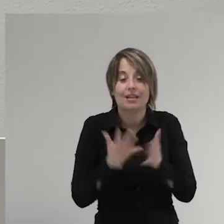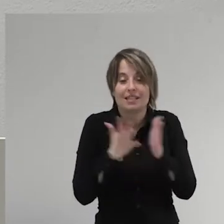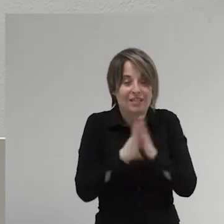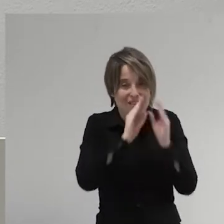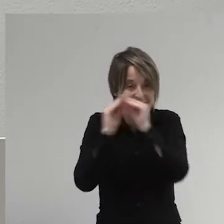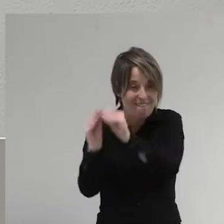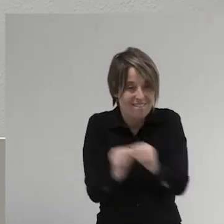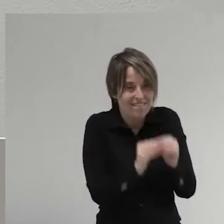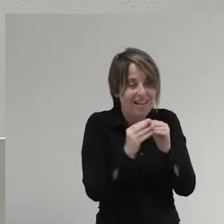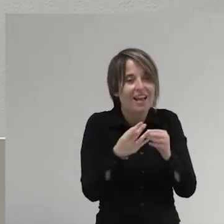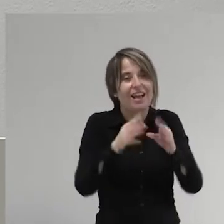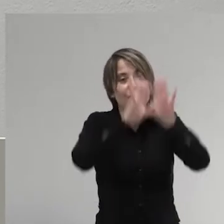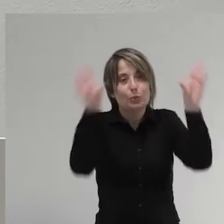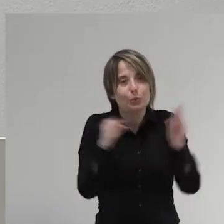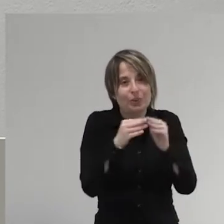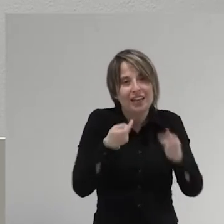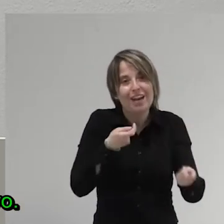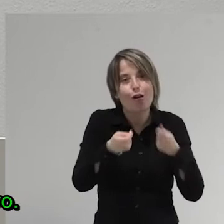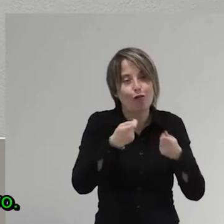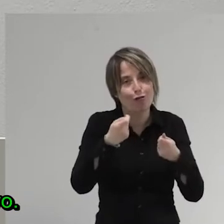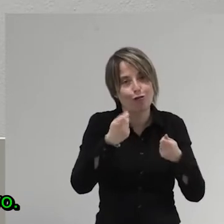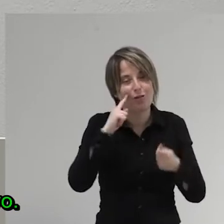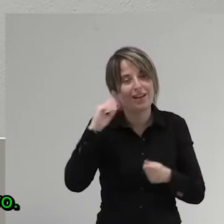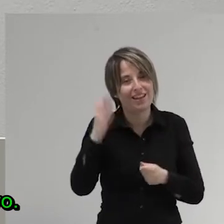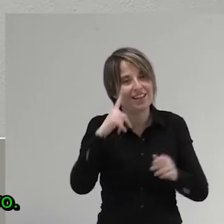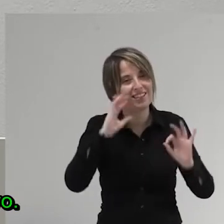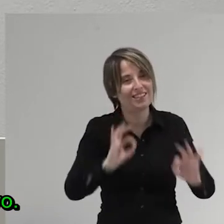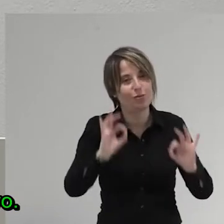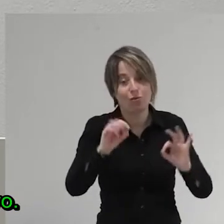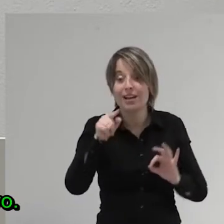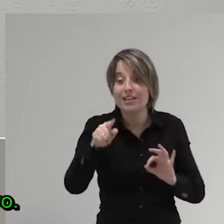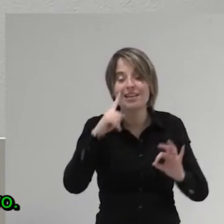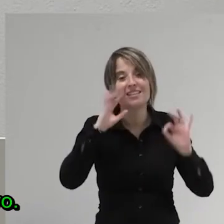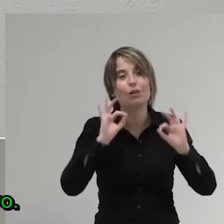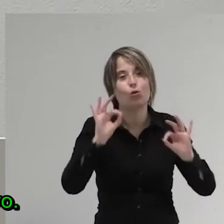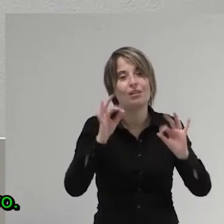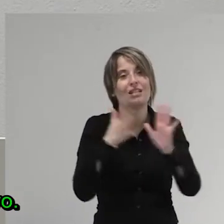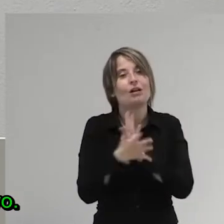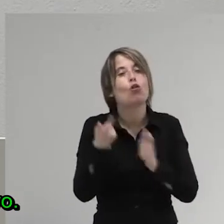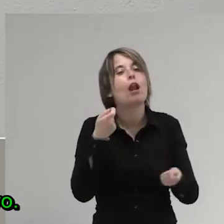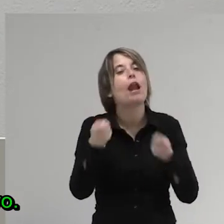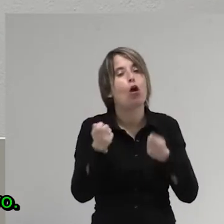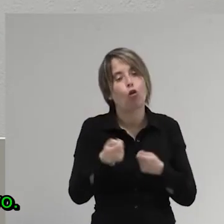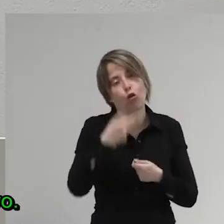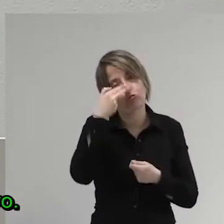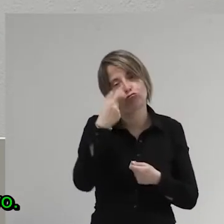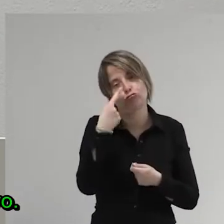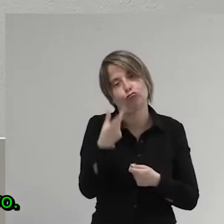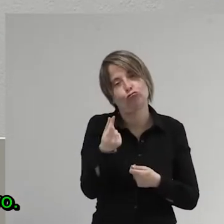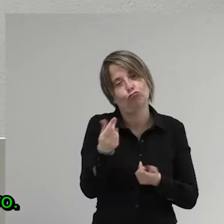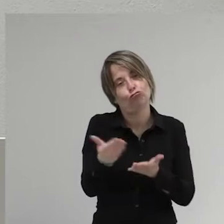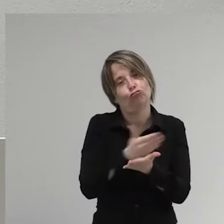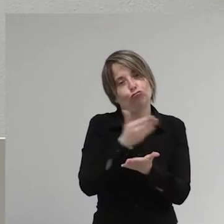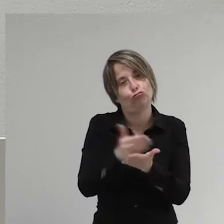el negocio de la criminalización y la seguridad. La seguridad es un negocio, y es un negocio muy, muy, muy